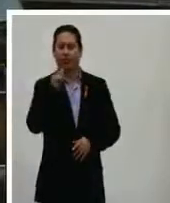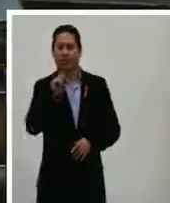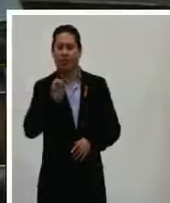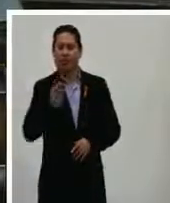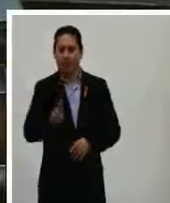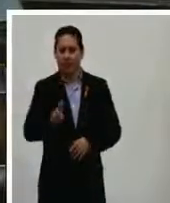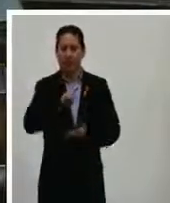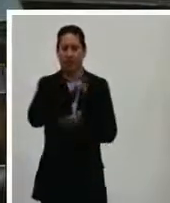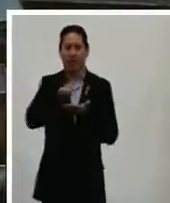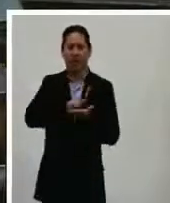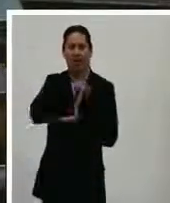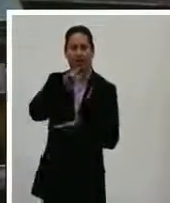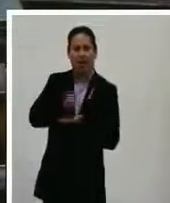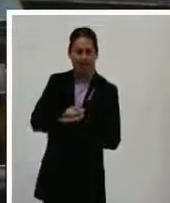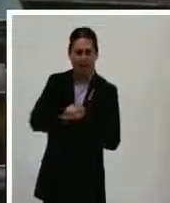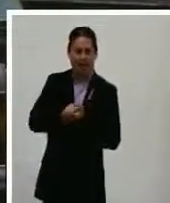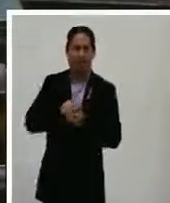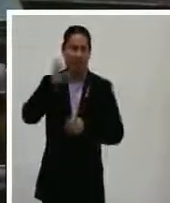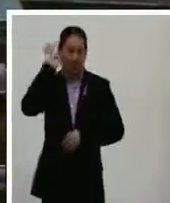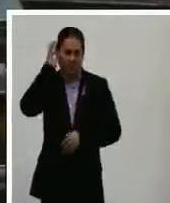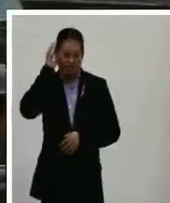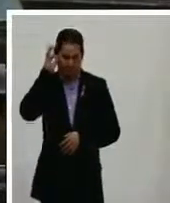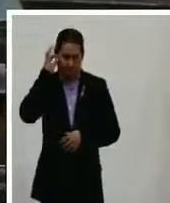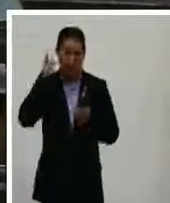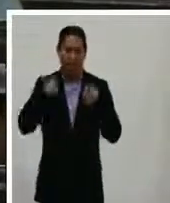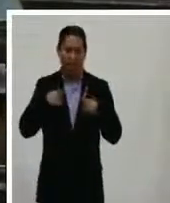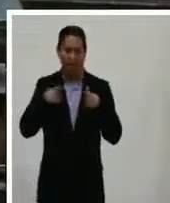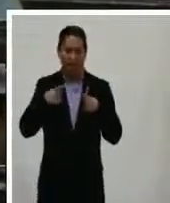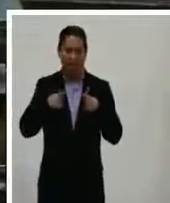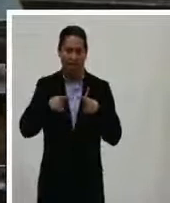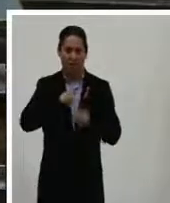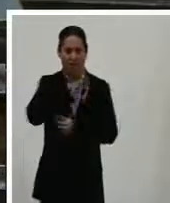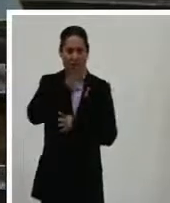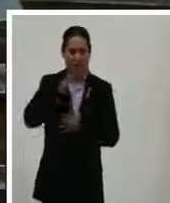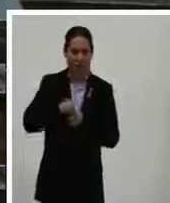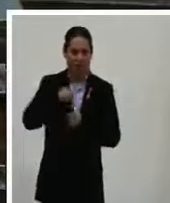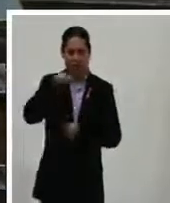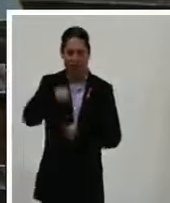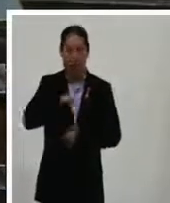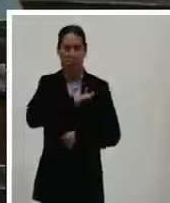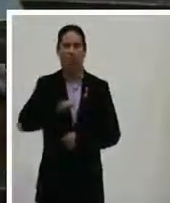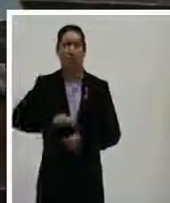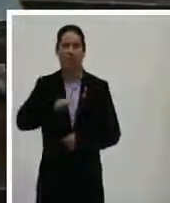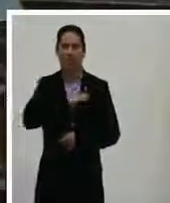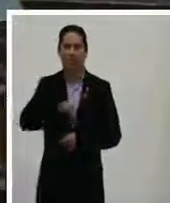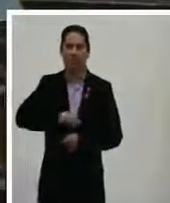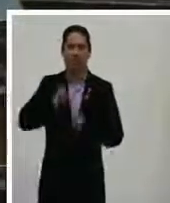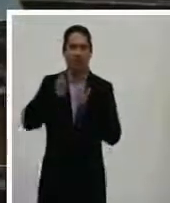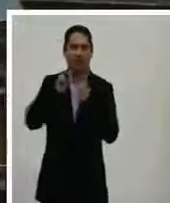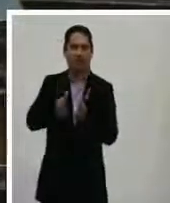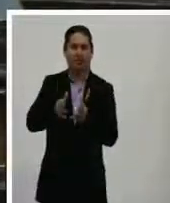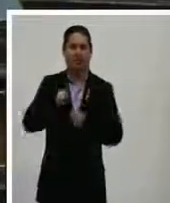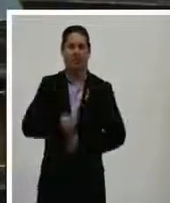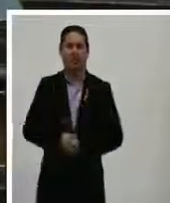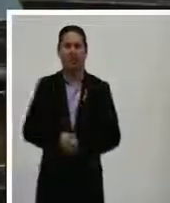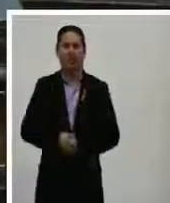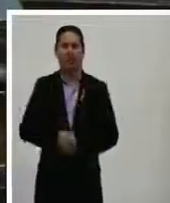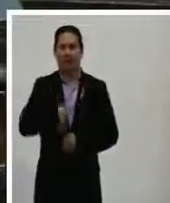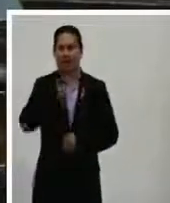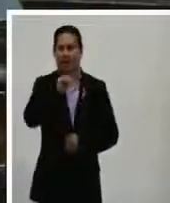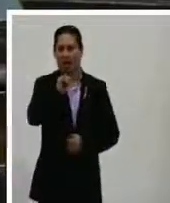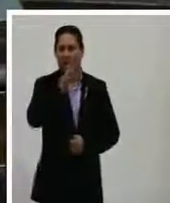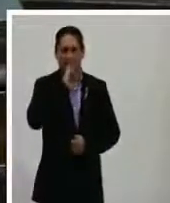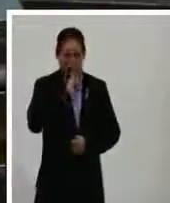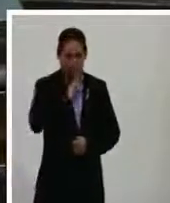a la ley de servicios civil del estado y los municipios de chiapas así lo